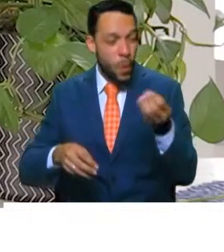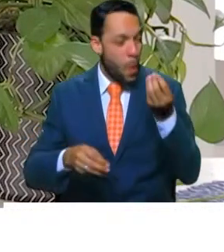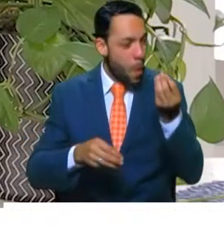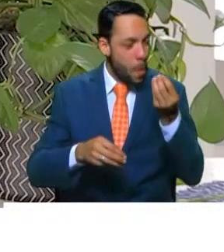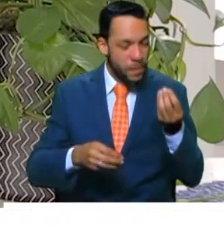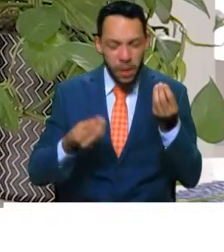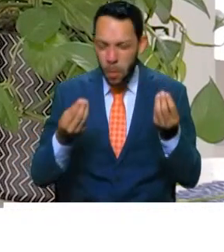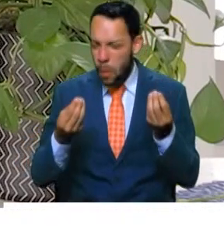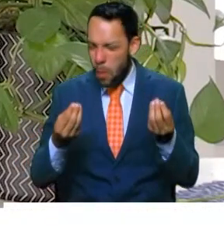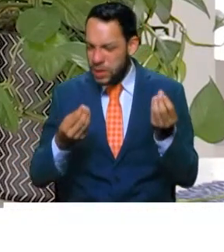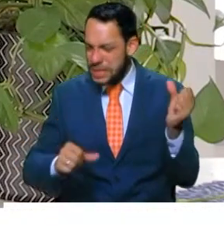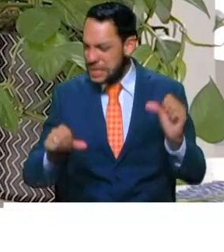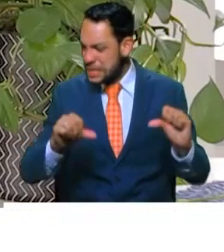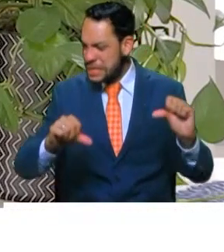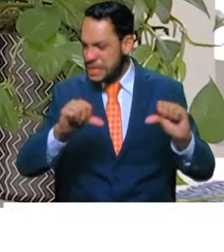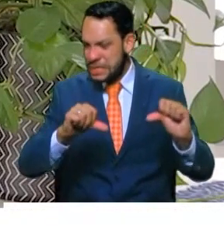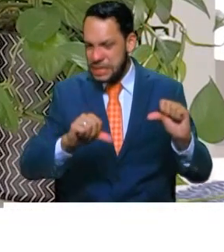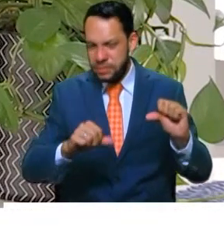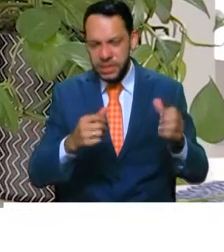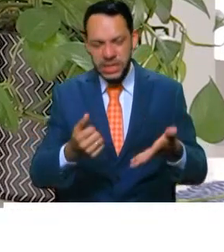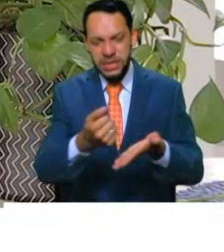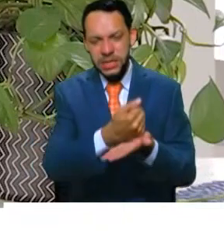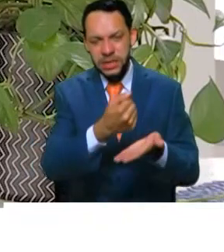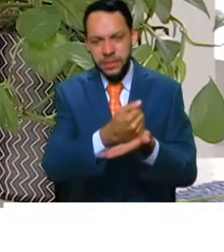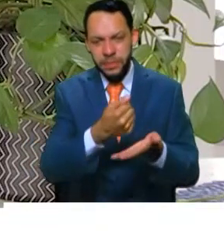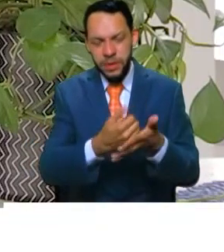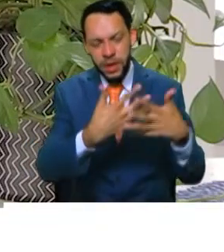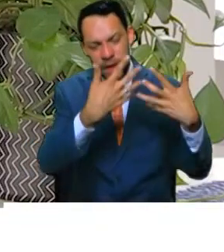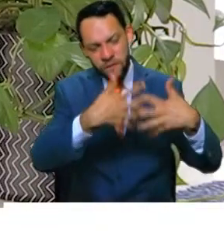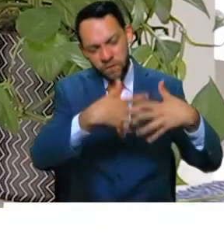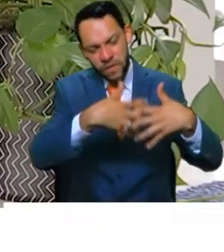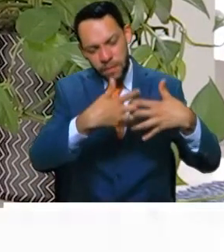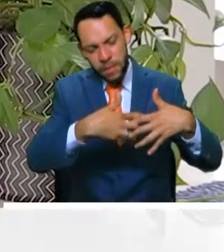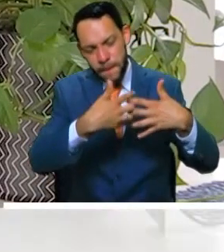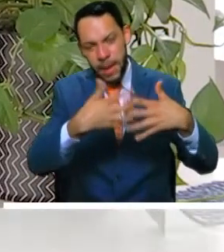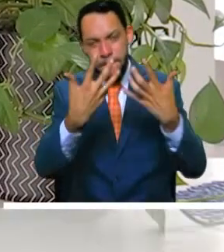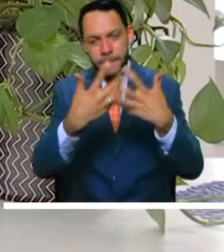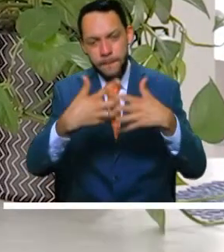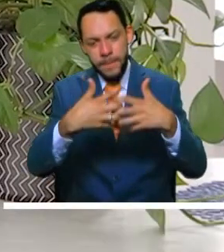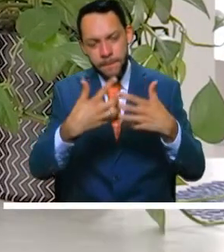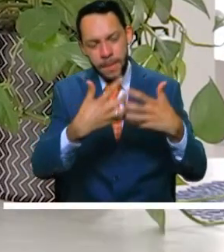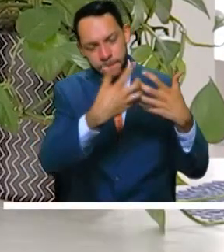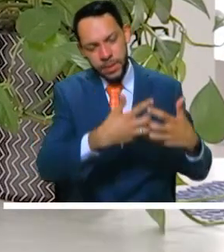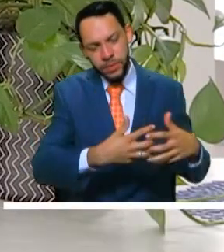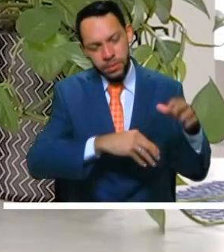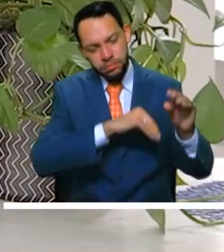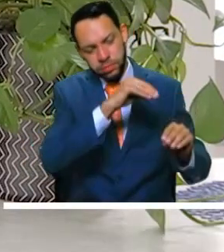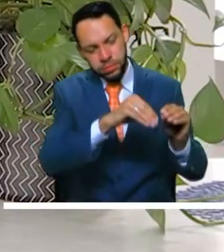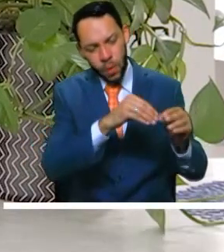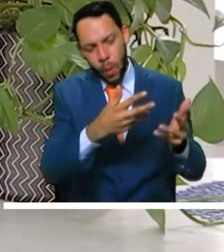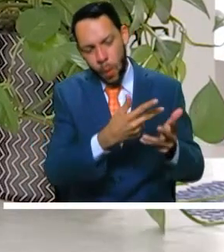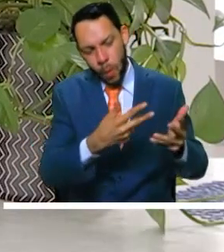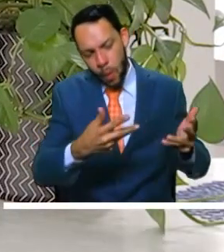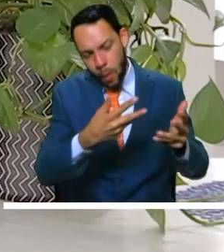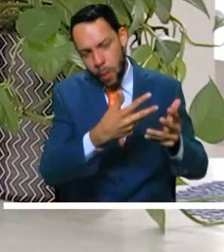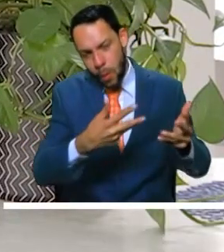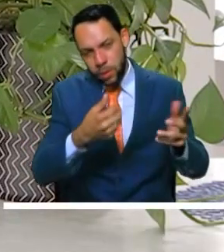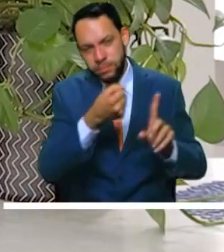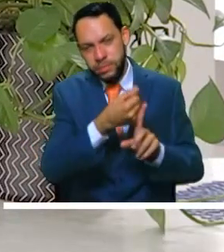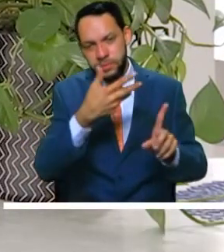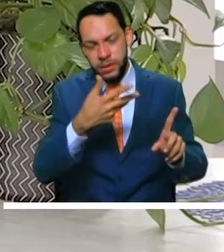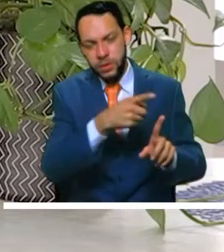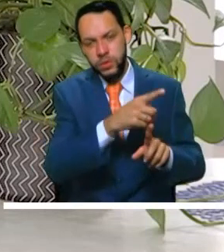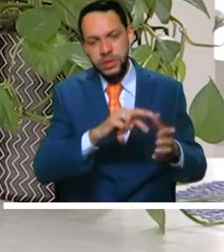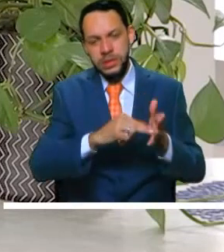ultraprocesados, industrializados por la alta carga de químicos, de conservantes, de preservantes, generan muchos